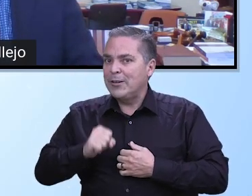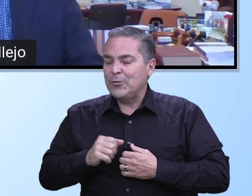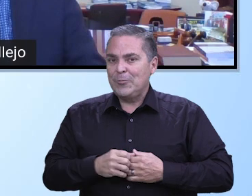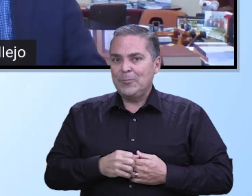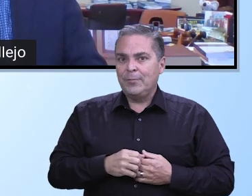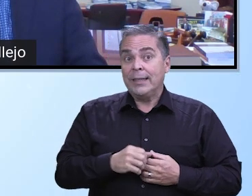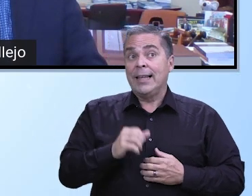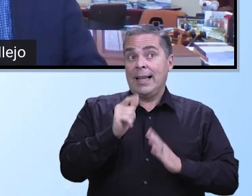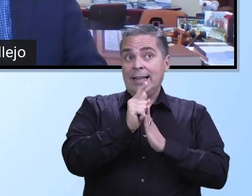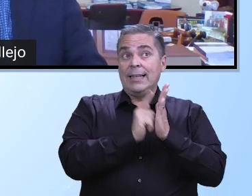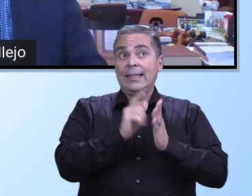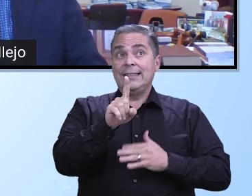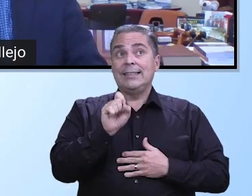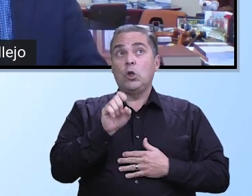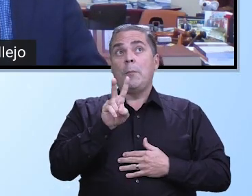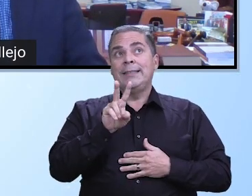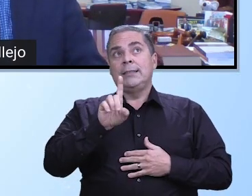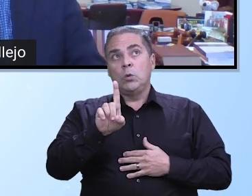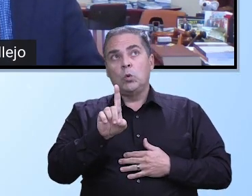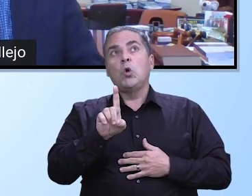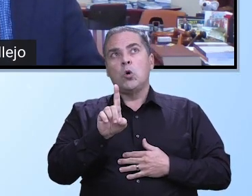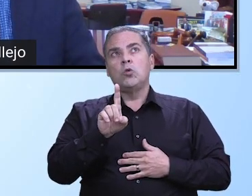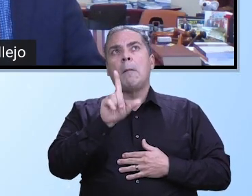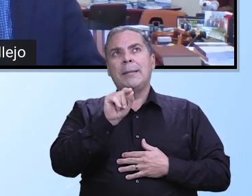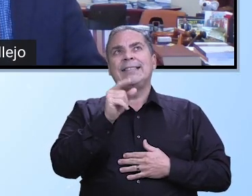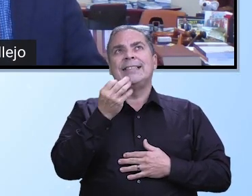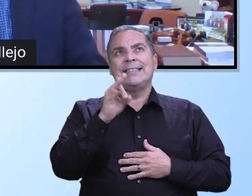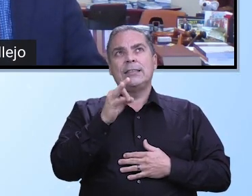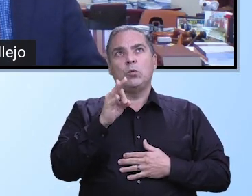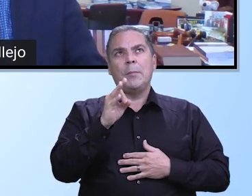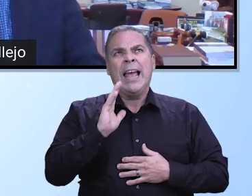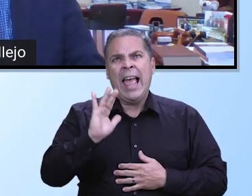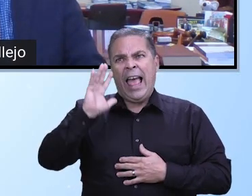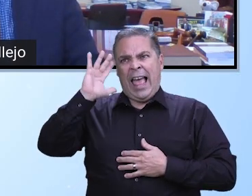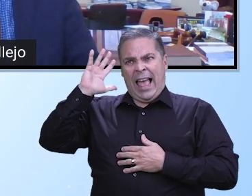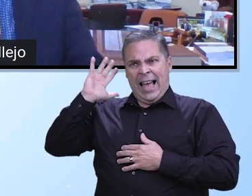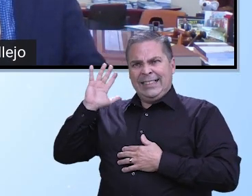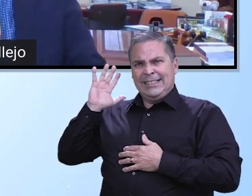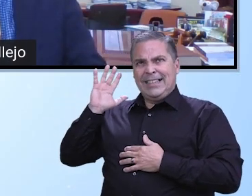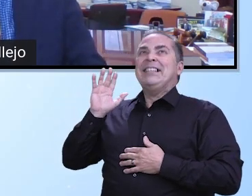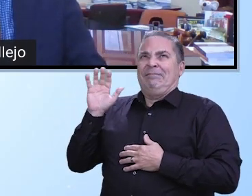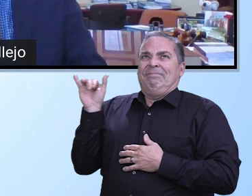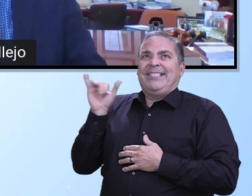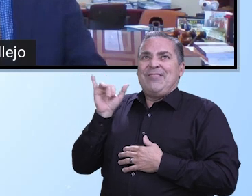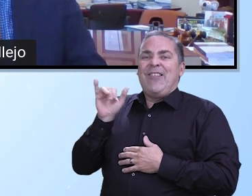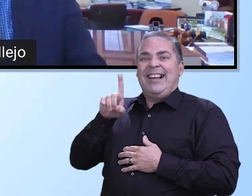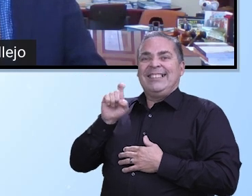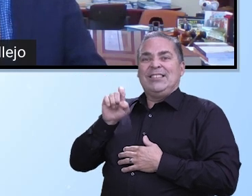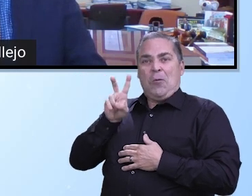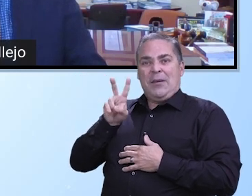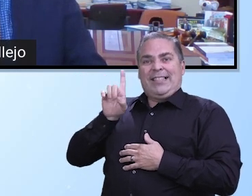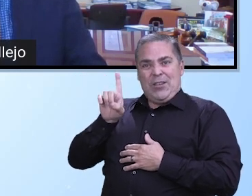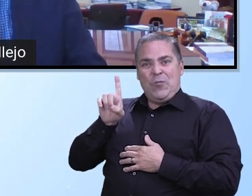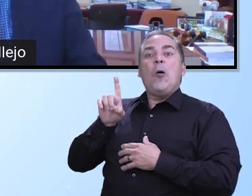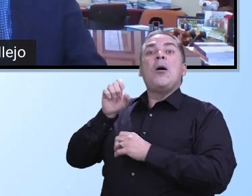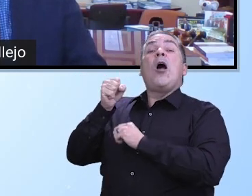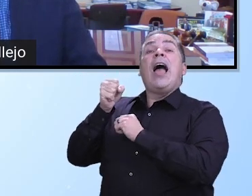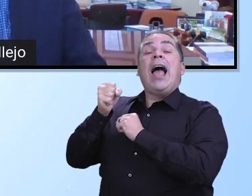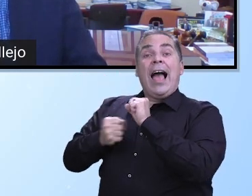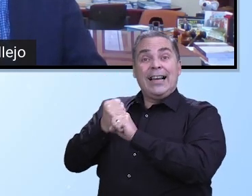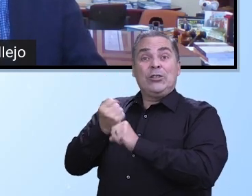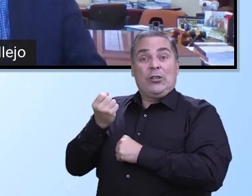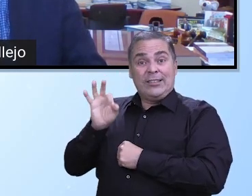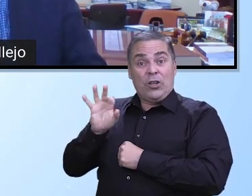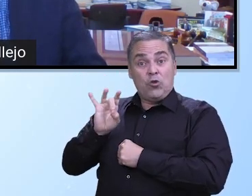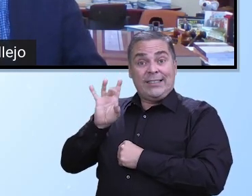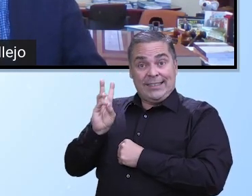Ley 121 del 2019, sustituyó una ley que por casualidad tenía el mismo número, que era la 121 del 1986. Y como adelanta